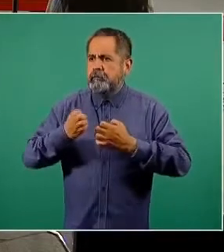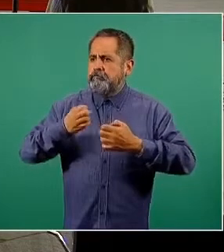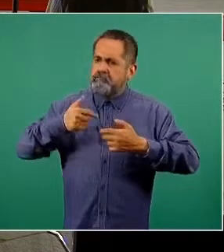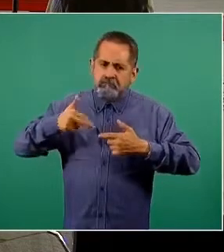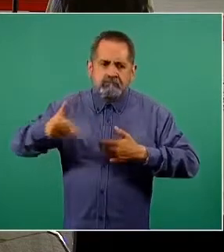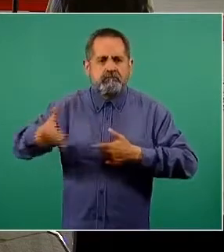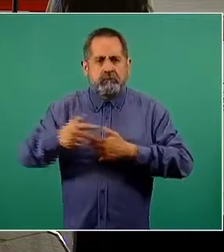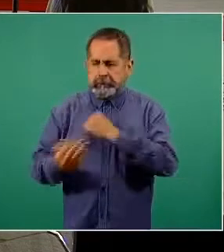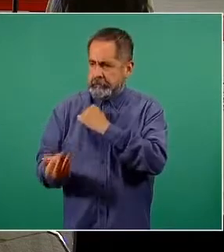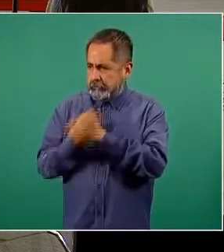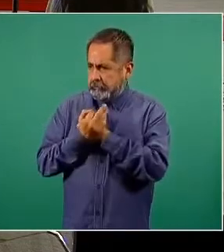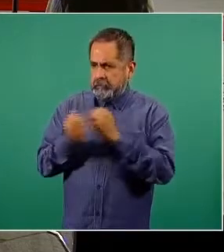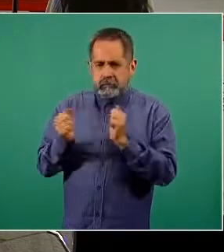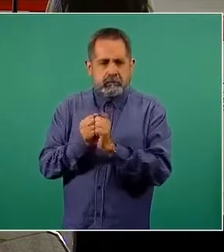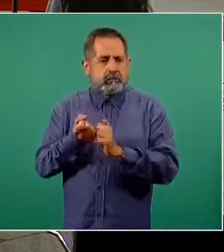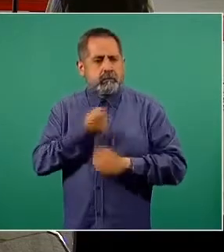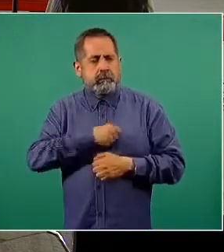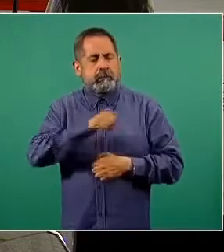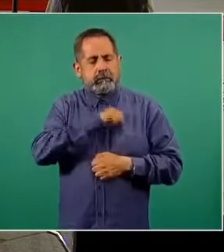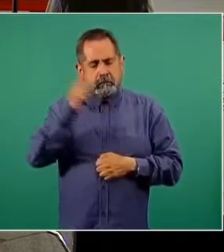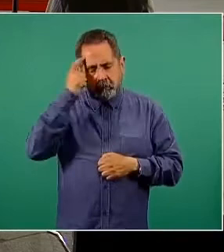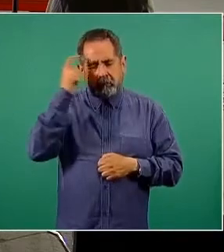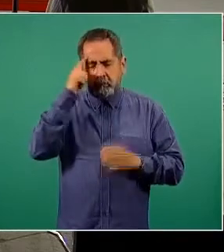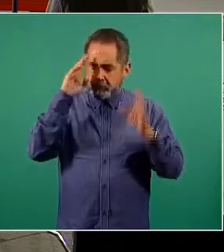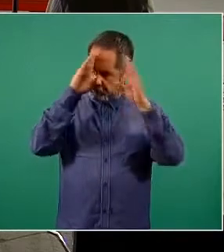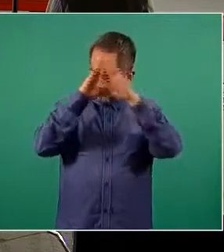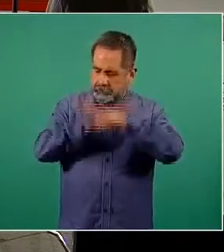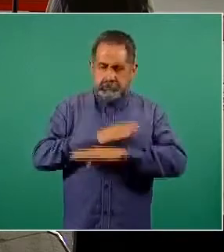factores protectores para salud mental. La siguiente.